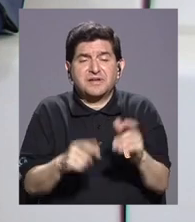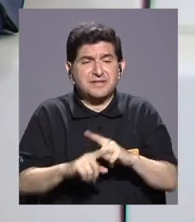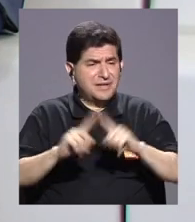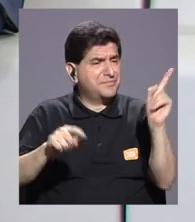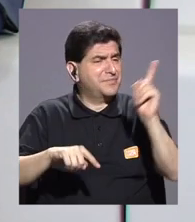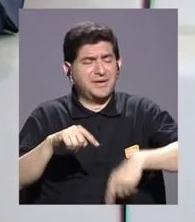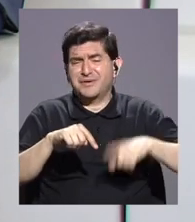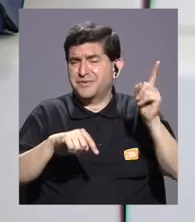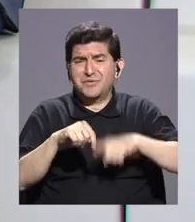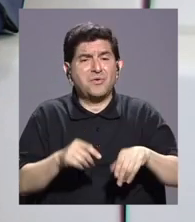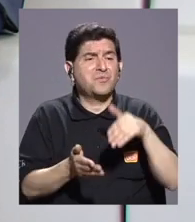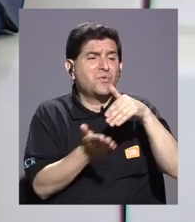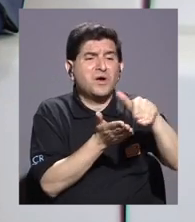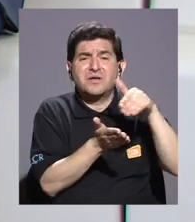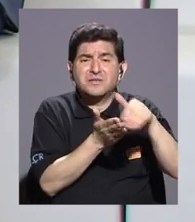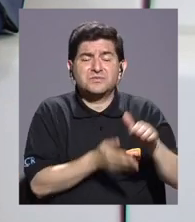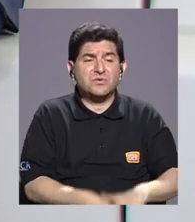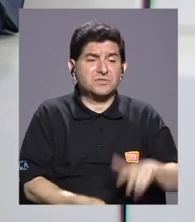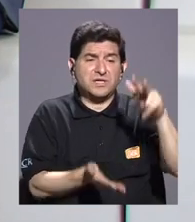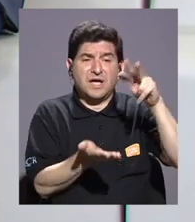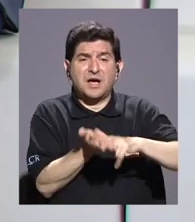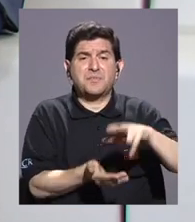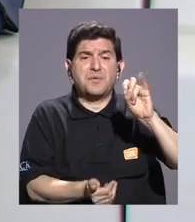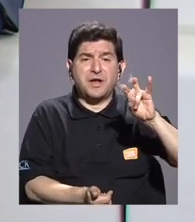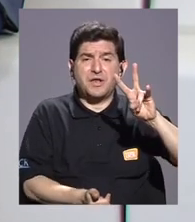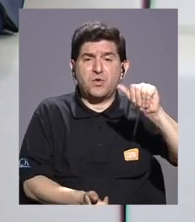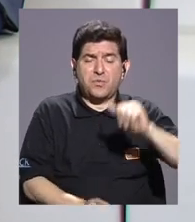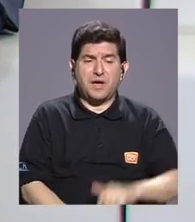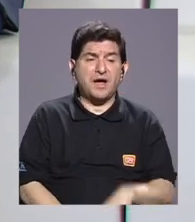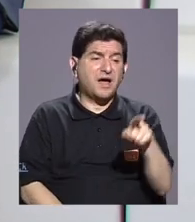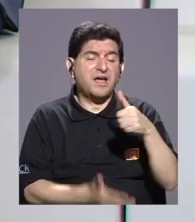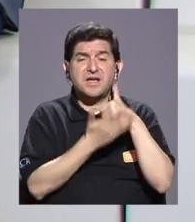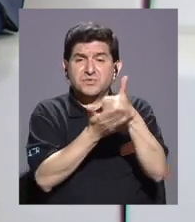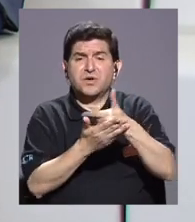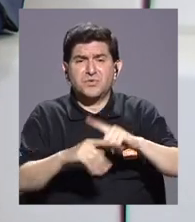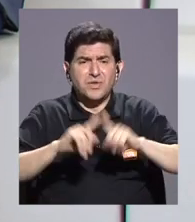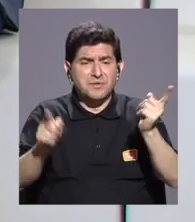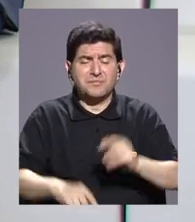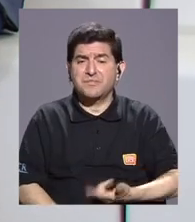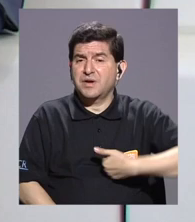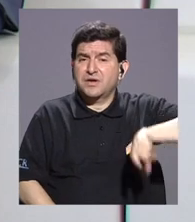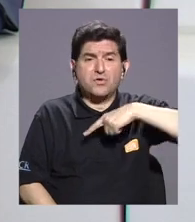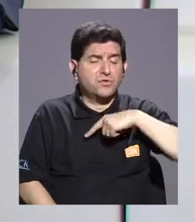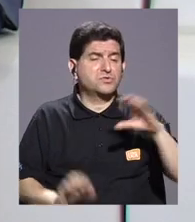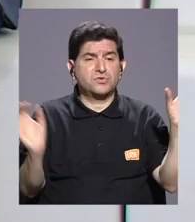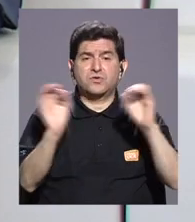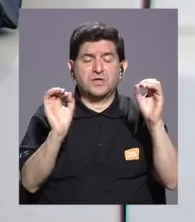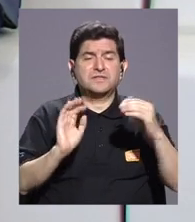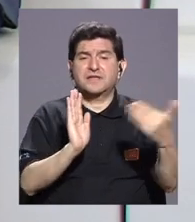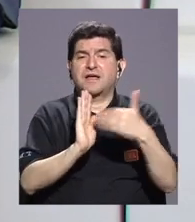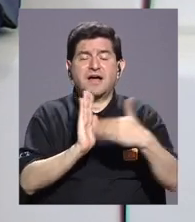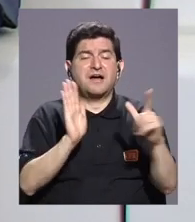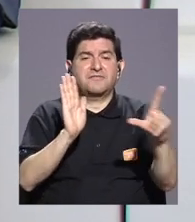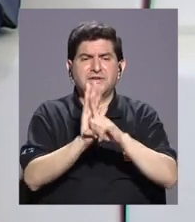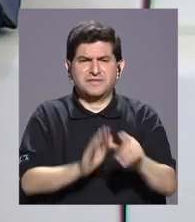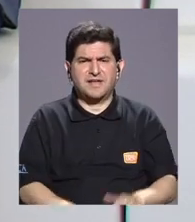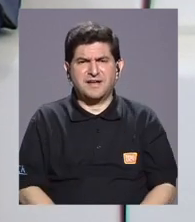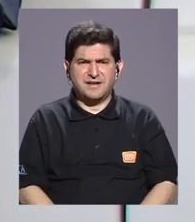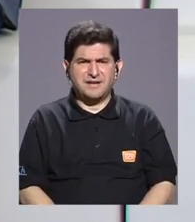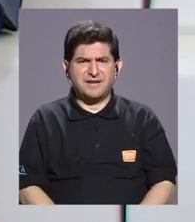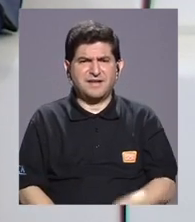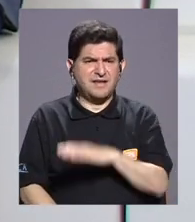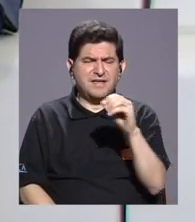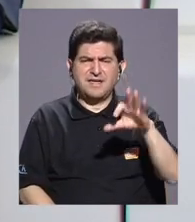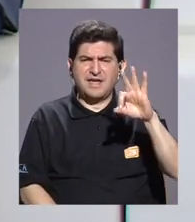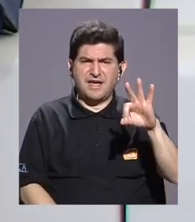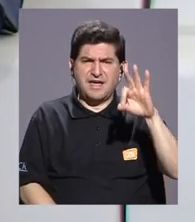pero no puede ser la excusa, aprobamos el IVA. Eso va a ayudar, pero no vamos a tocar la legislación. ¿Qué clavijas va a